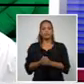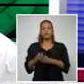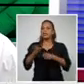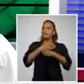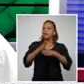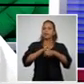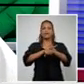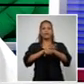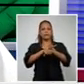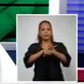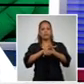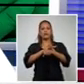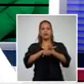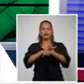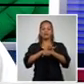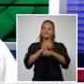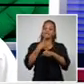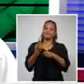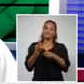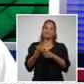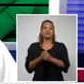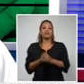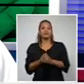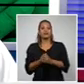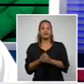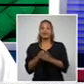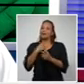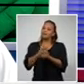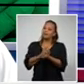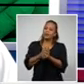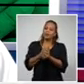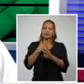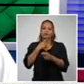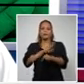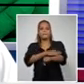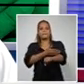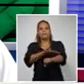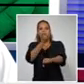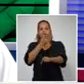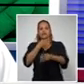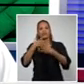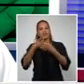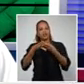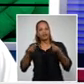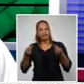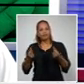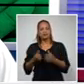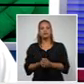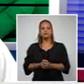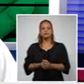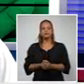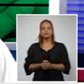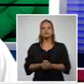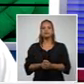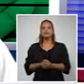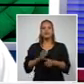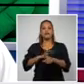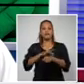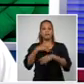comorbilidades que le hacían muy vulnerable: hipertensión arterial, diabetes mellitus, una enfermedad